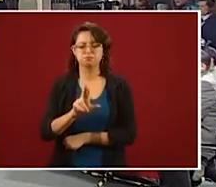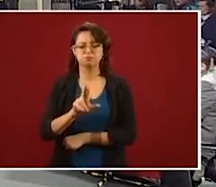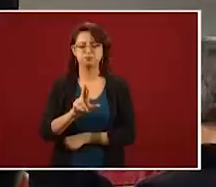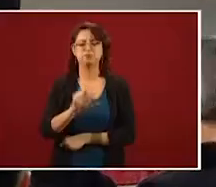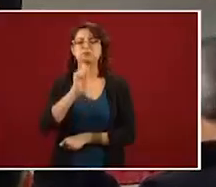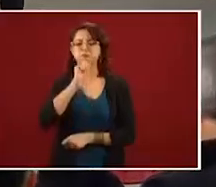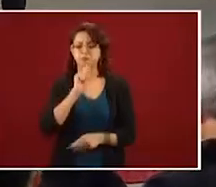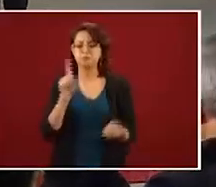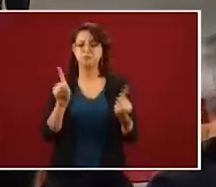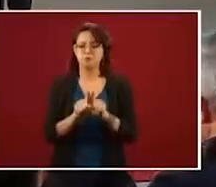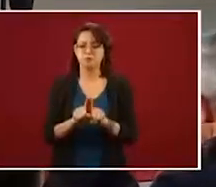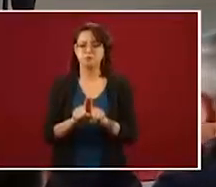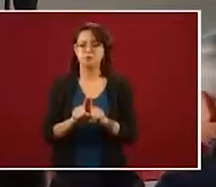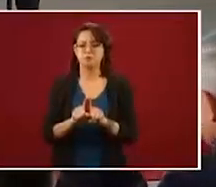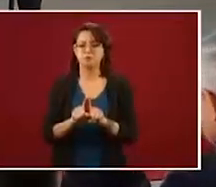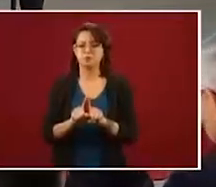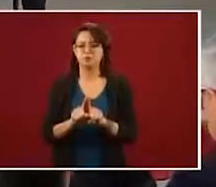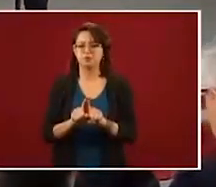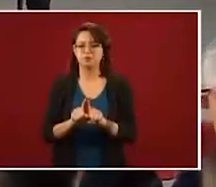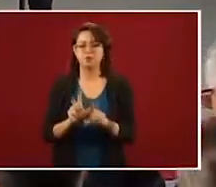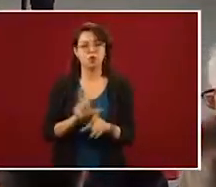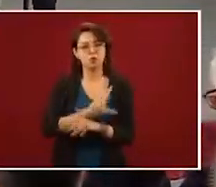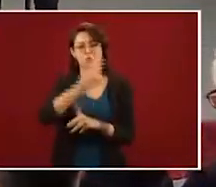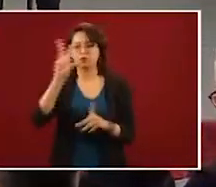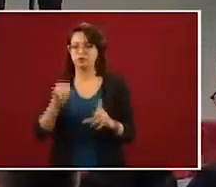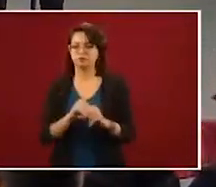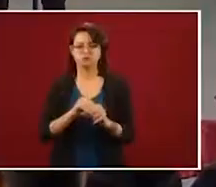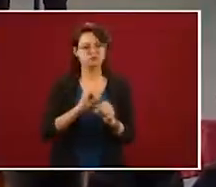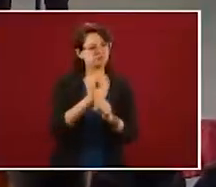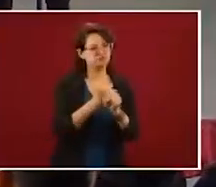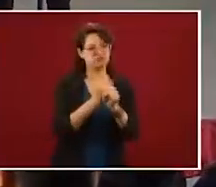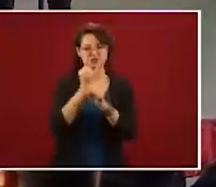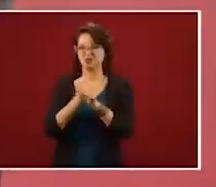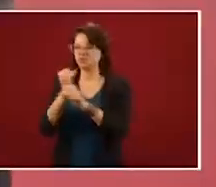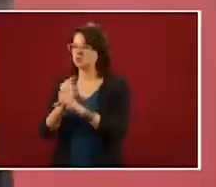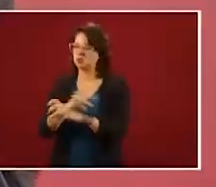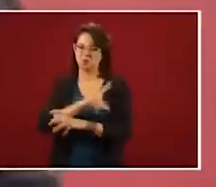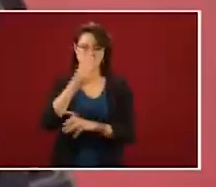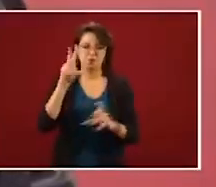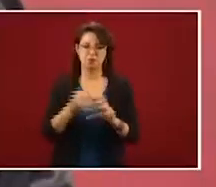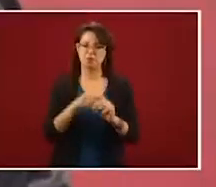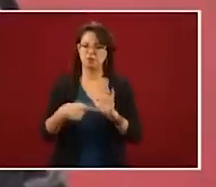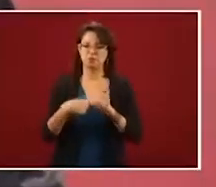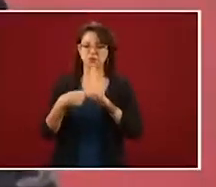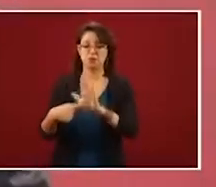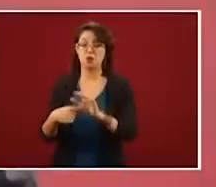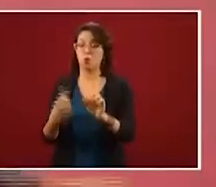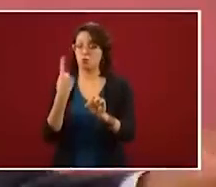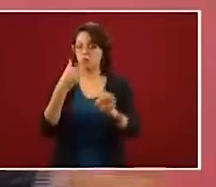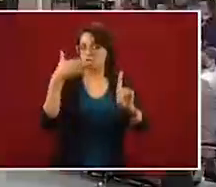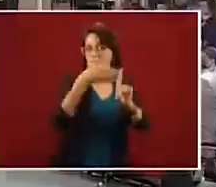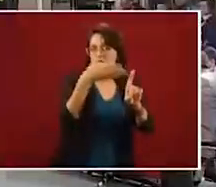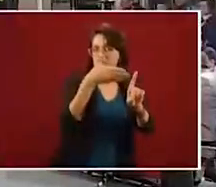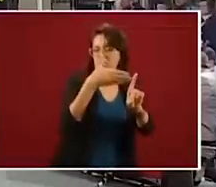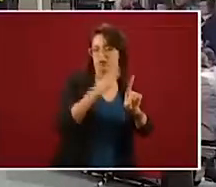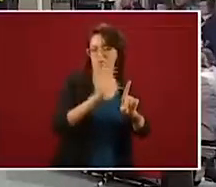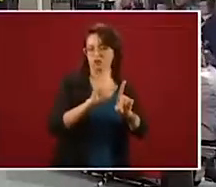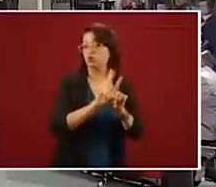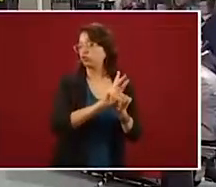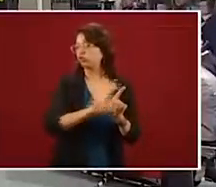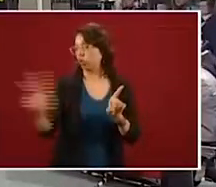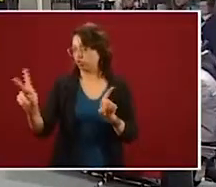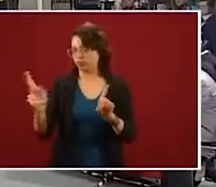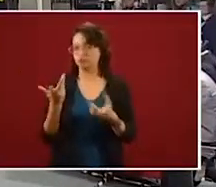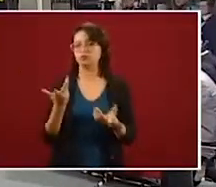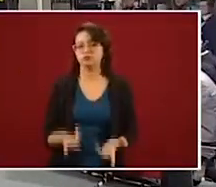responde también sobre todas las investigaciones para no personalizar. Okay, gracias. Porque